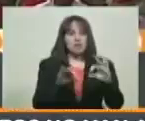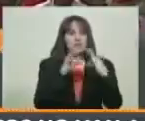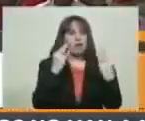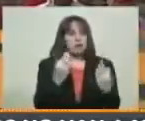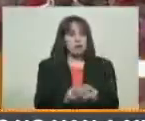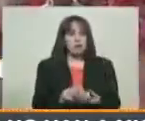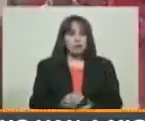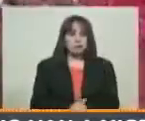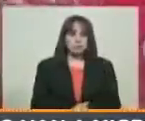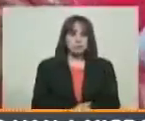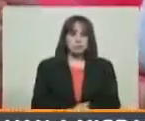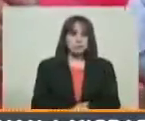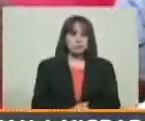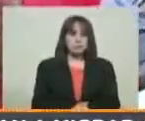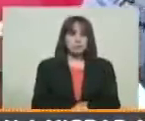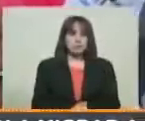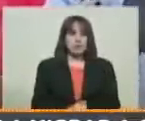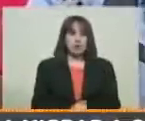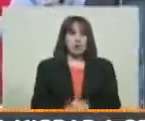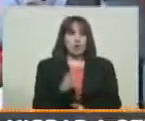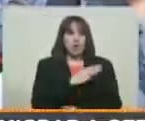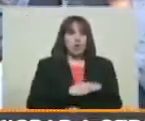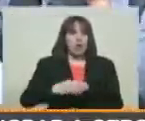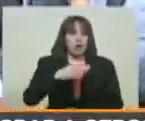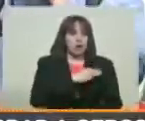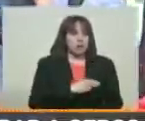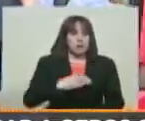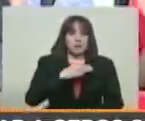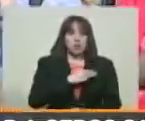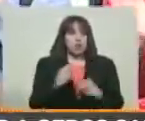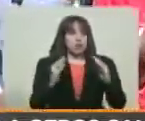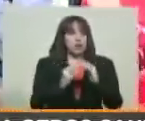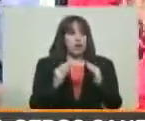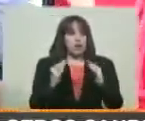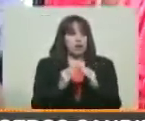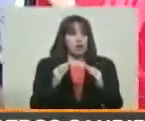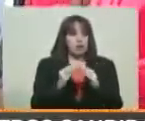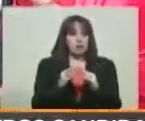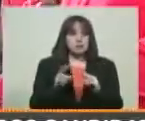familias con la gran misión Hogares de la Patria.